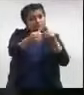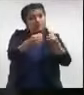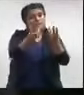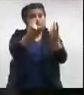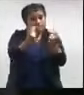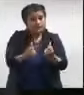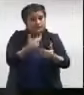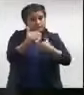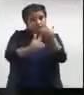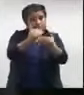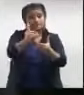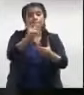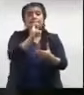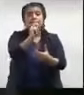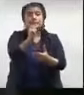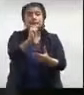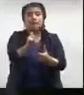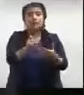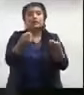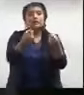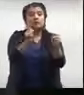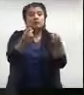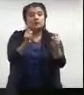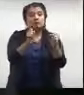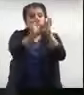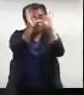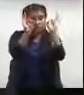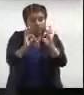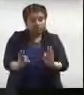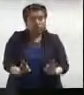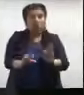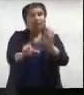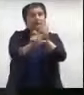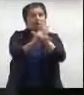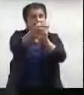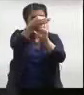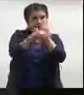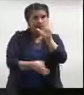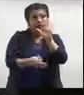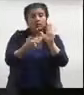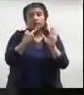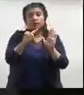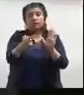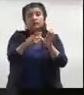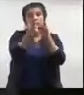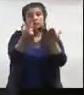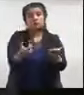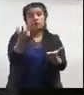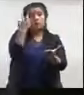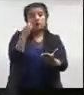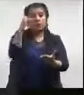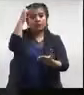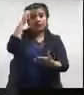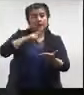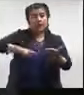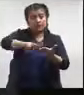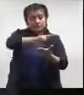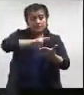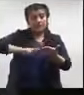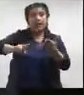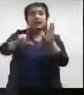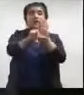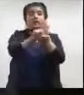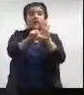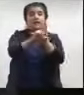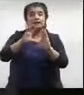eso, mejor. Y si lo hacemos de manera legal, como lo dice la Constitución Política de la República y la ley